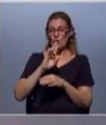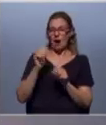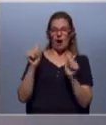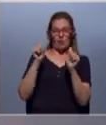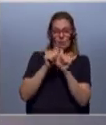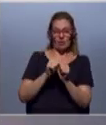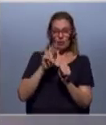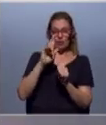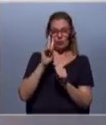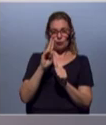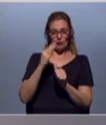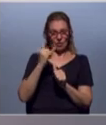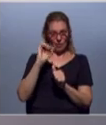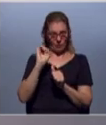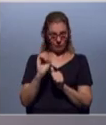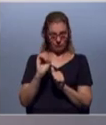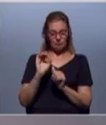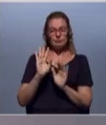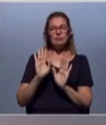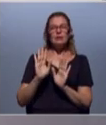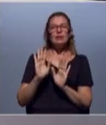amigo mío también este